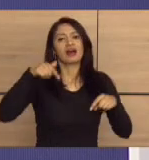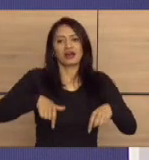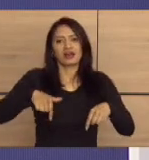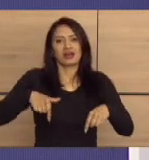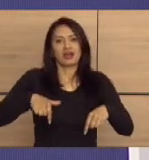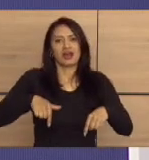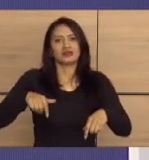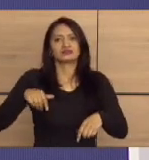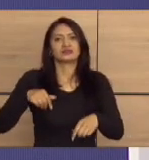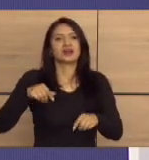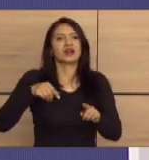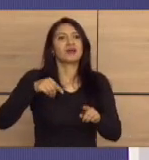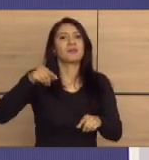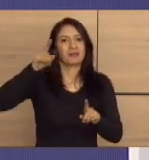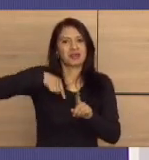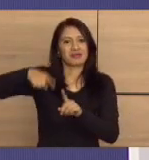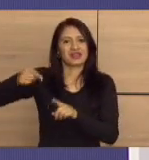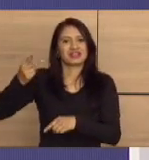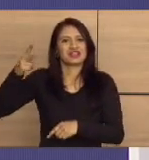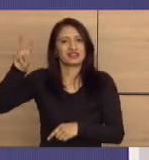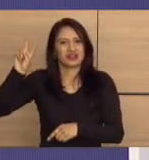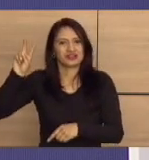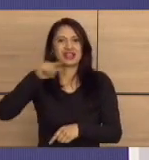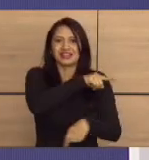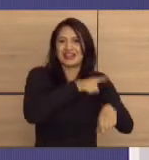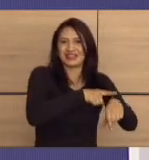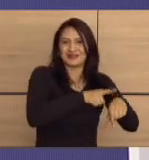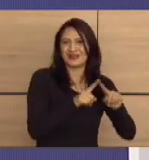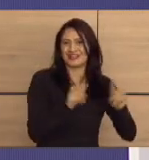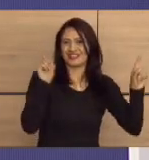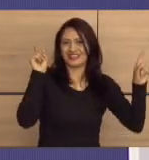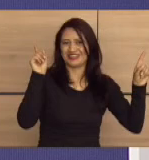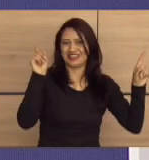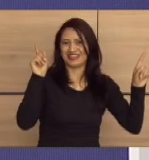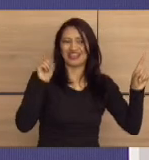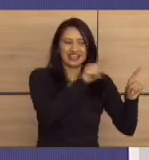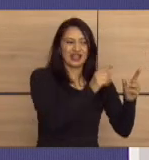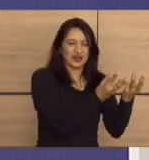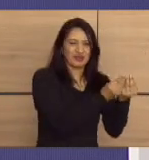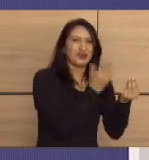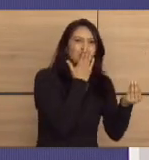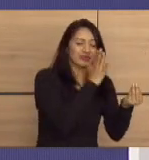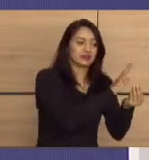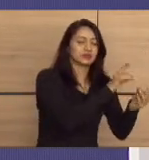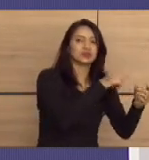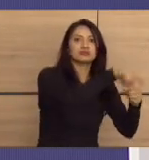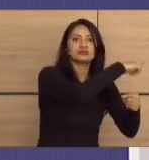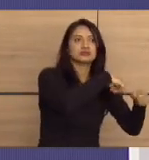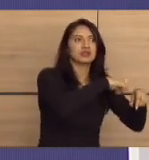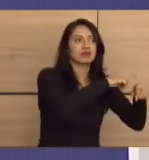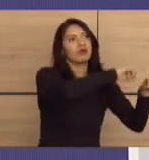12 meses y cada cultura como que tiene su tiempo. El nuestro es más circular, el de ustedes de pronto es más